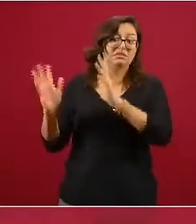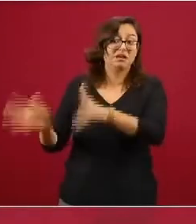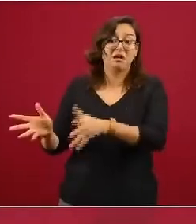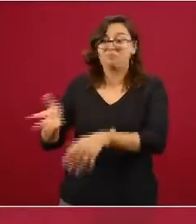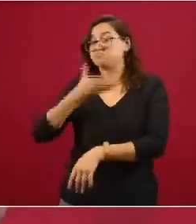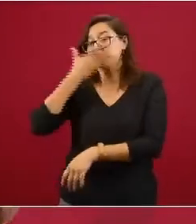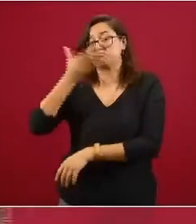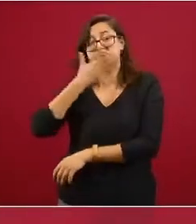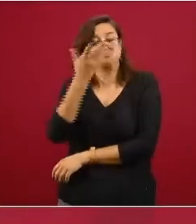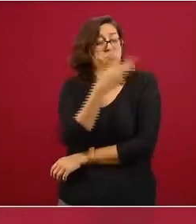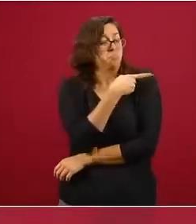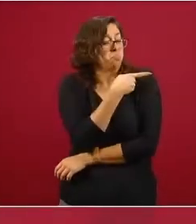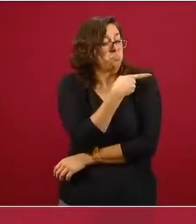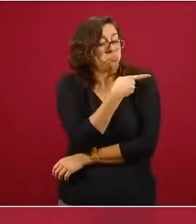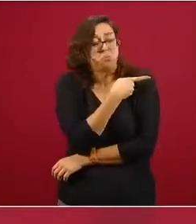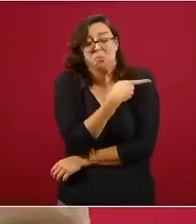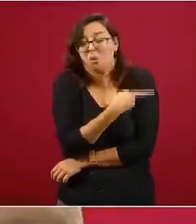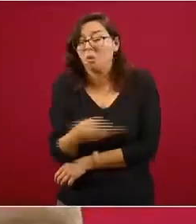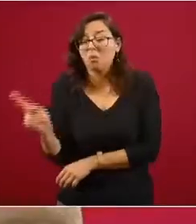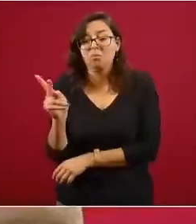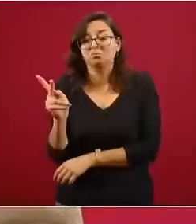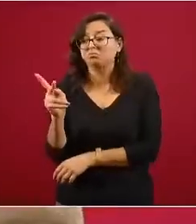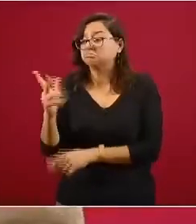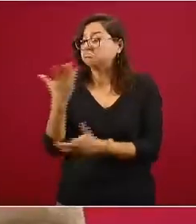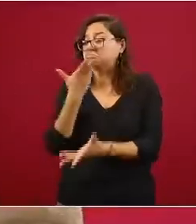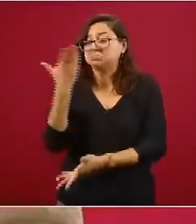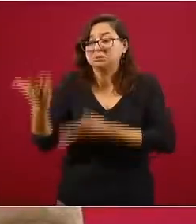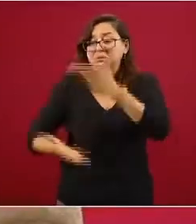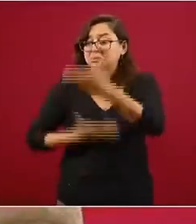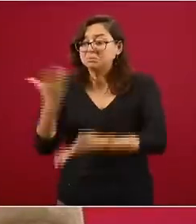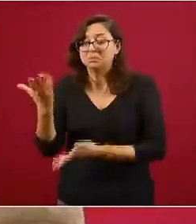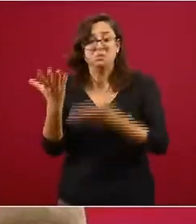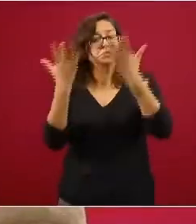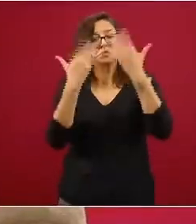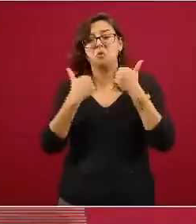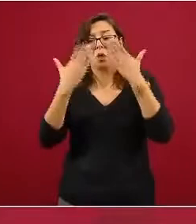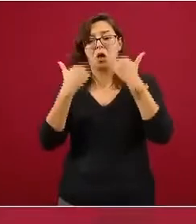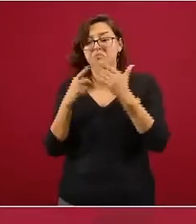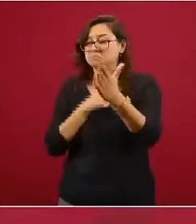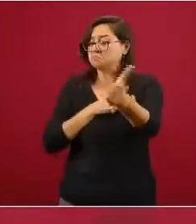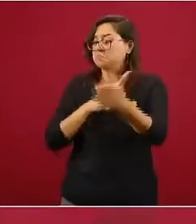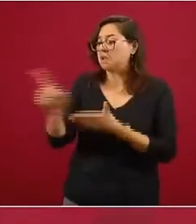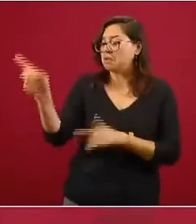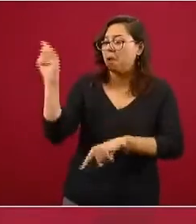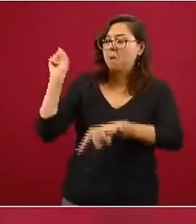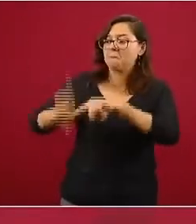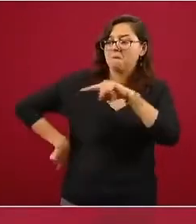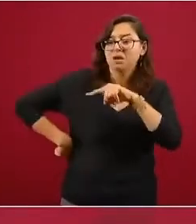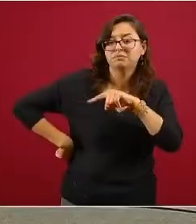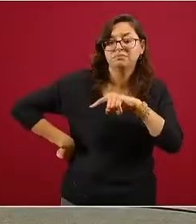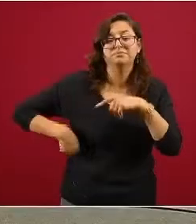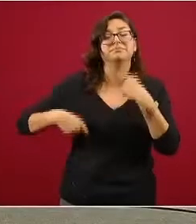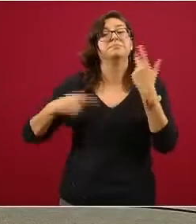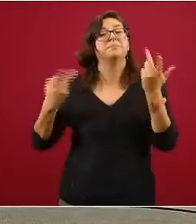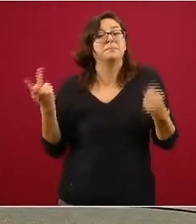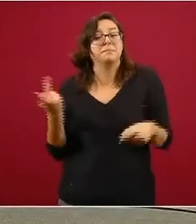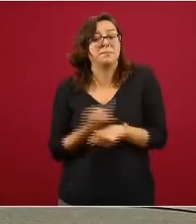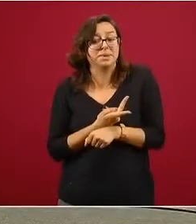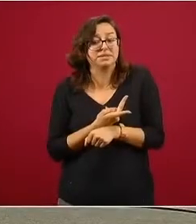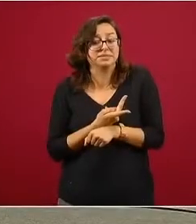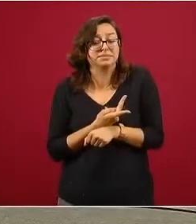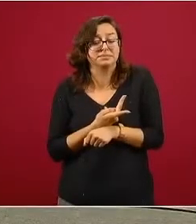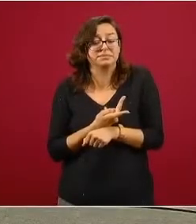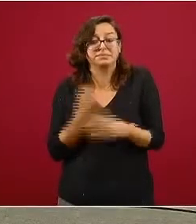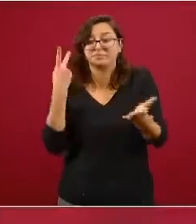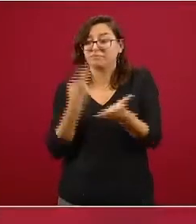de pobreza, porque no tienen los demás servicios sociales para garantizar sus derechos, además, si